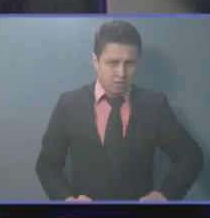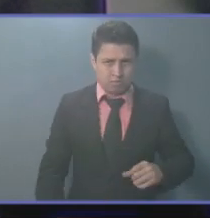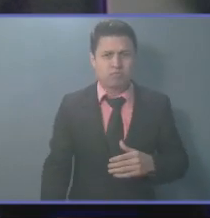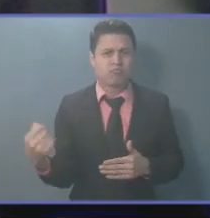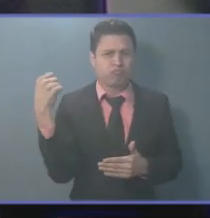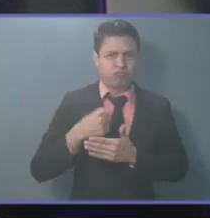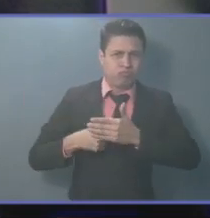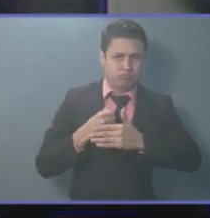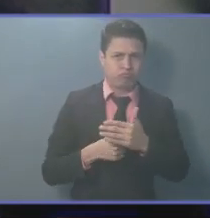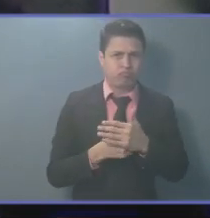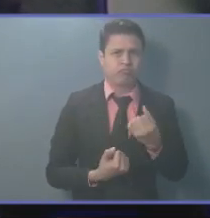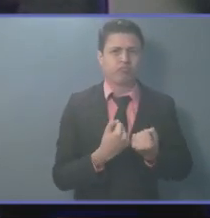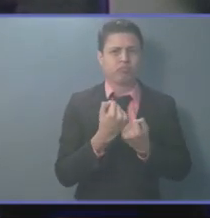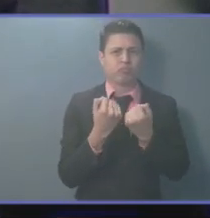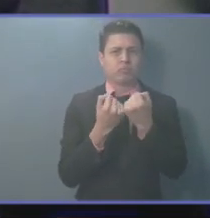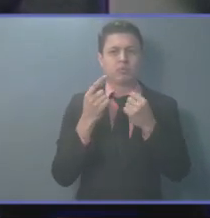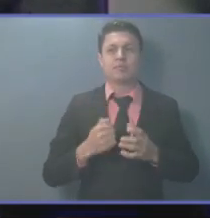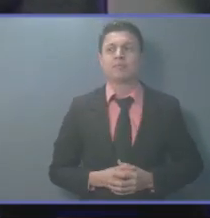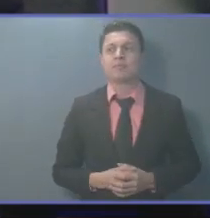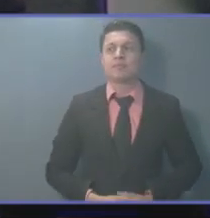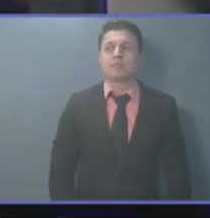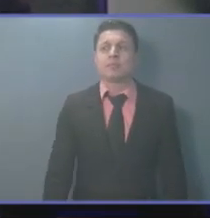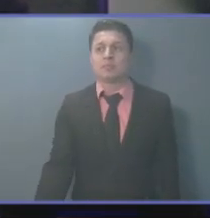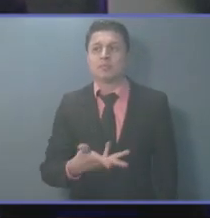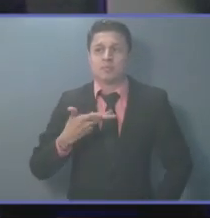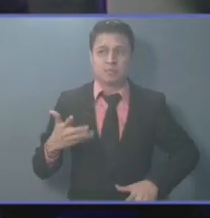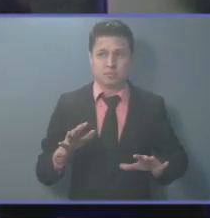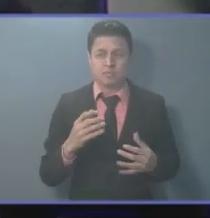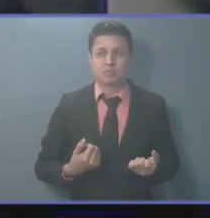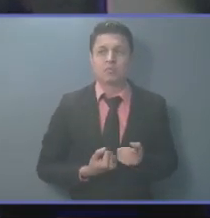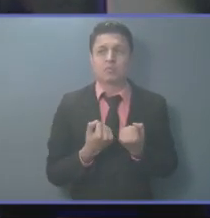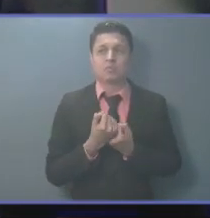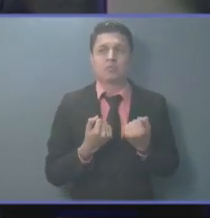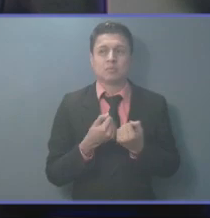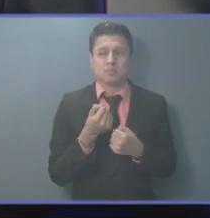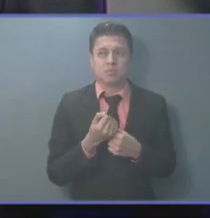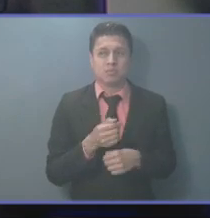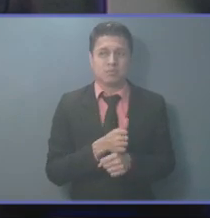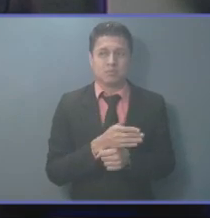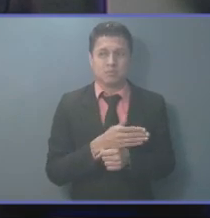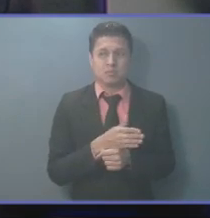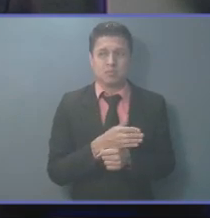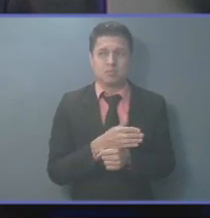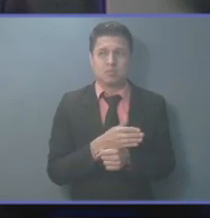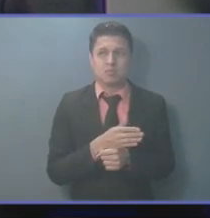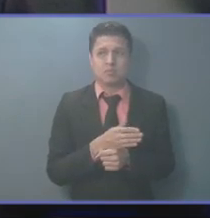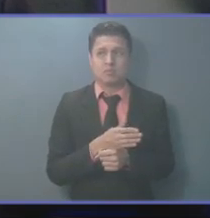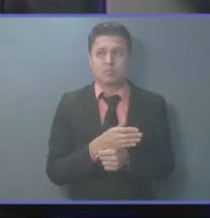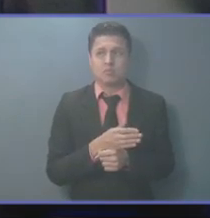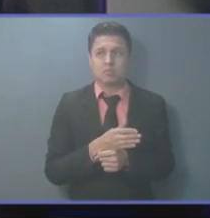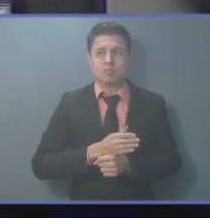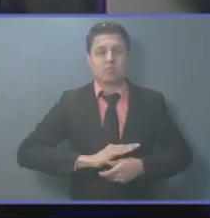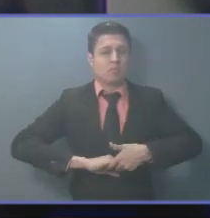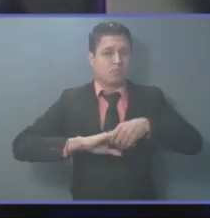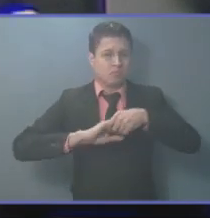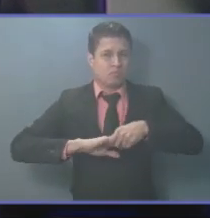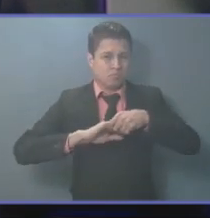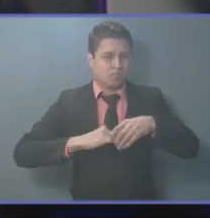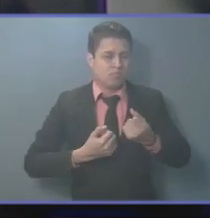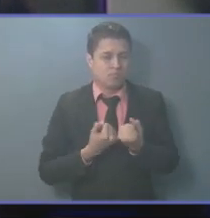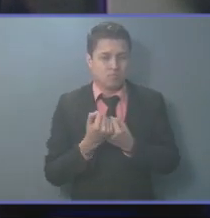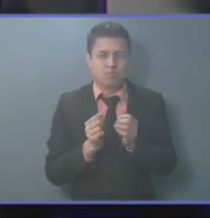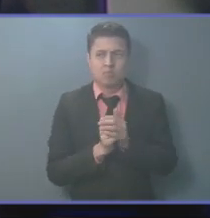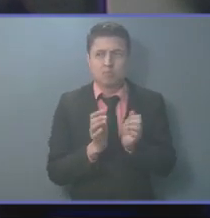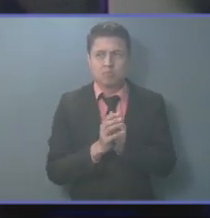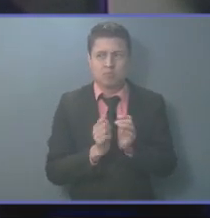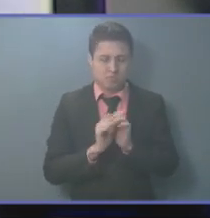trabajar por todo un pueblo. Así que hemos dado nuestro apoyo como Partido de Concertación Nacional. Resolvimos